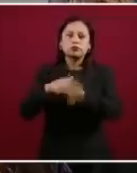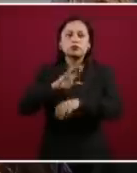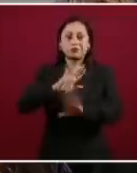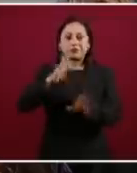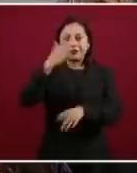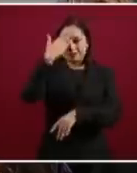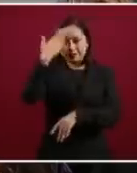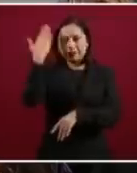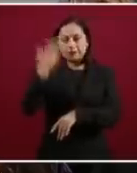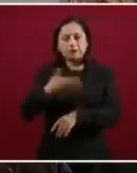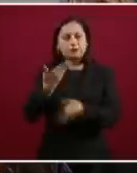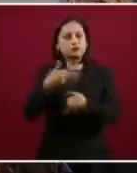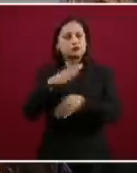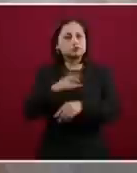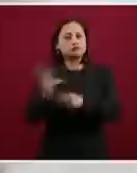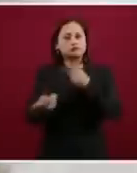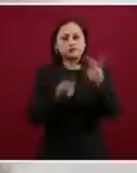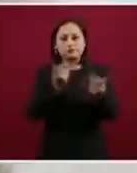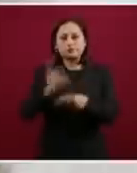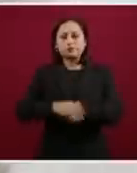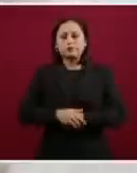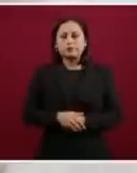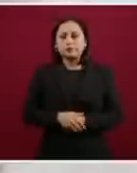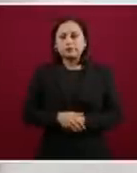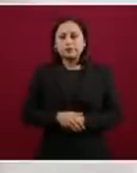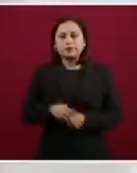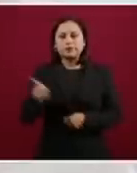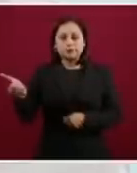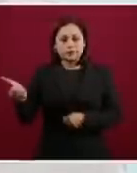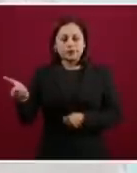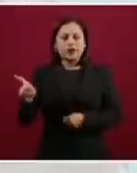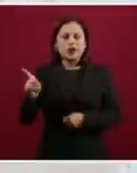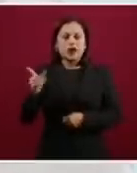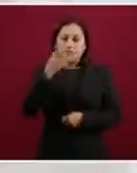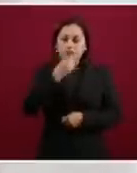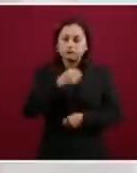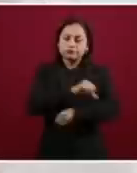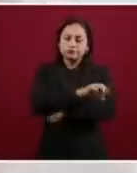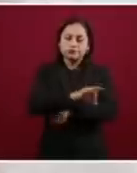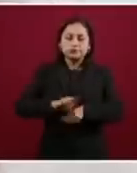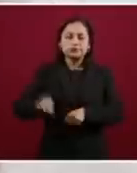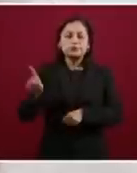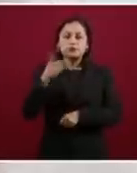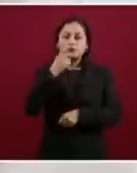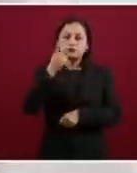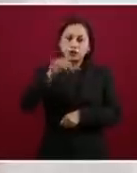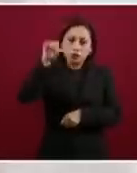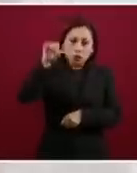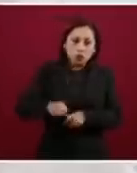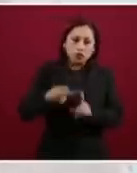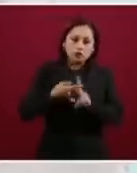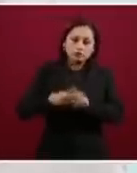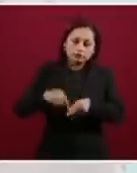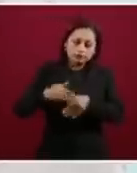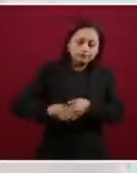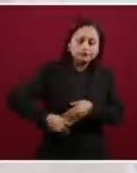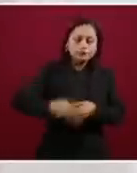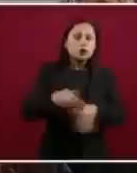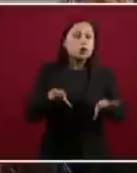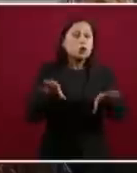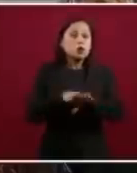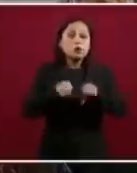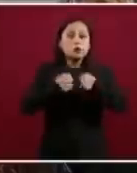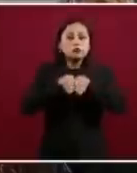Vamos en una primera etapa, como lo dice el arquitecto Rogelio, hoy inicia formalmente el proceso con la publicación